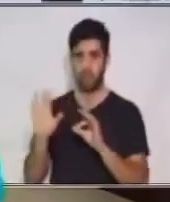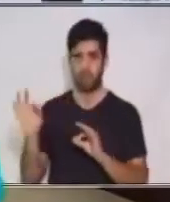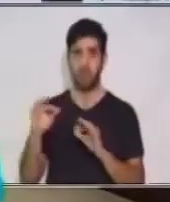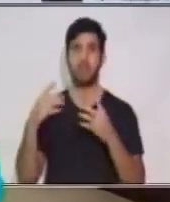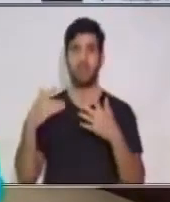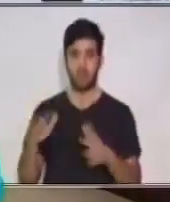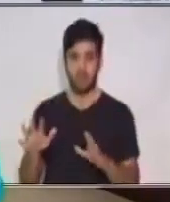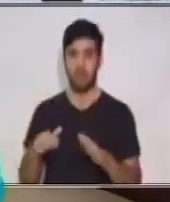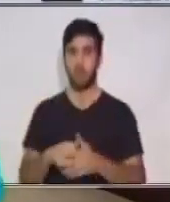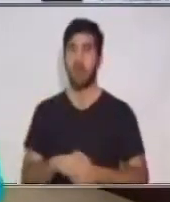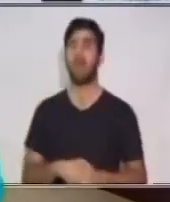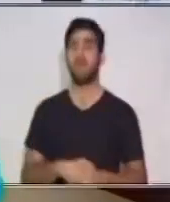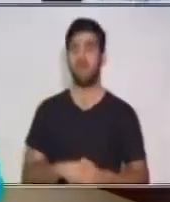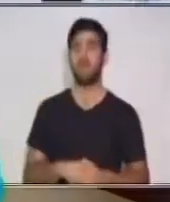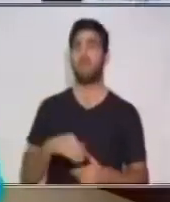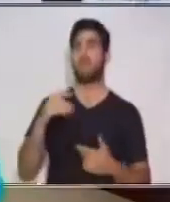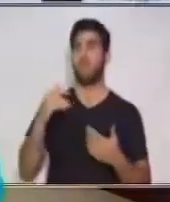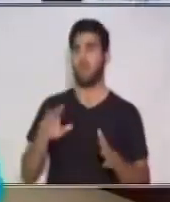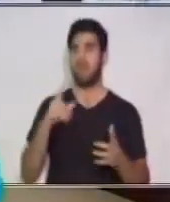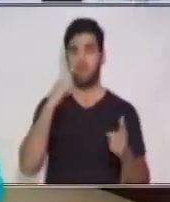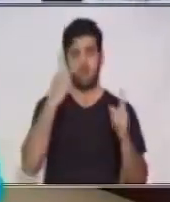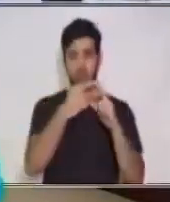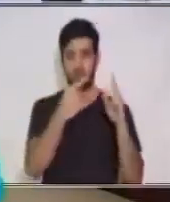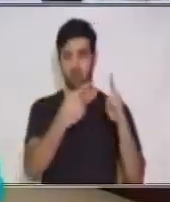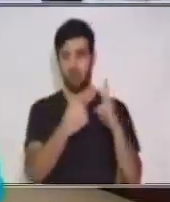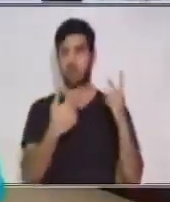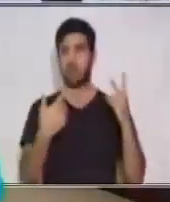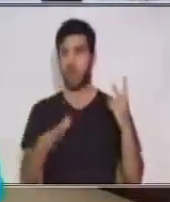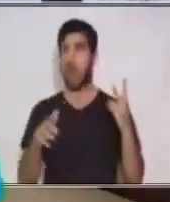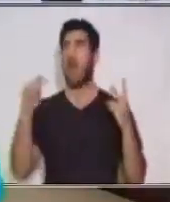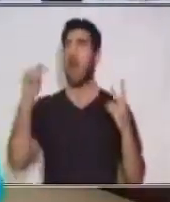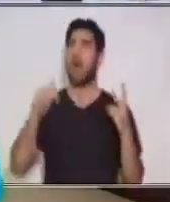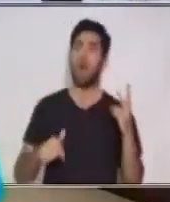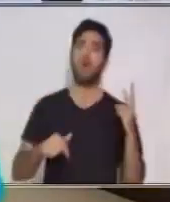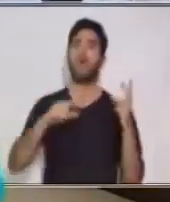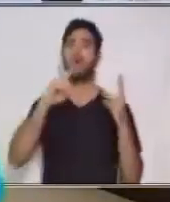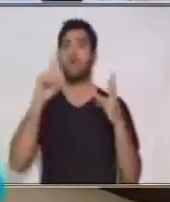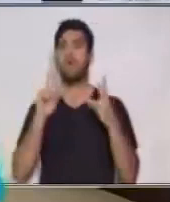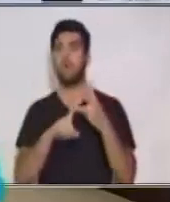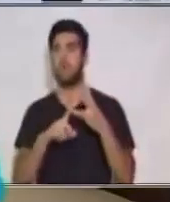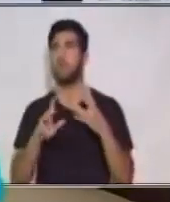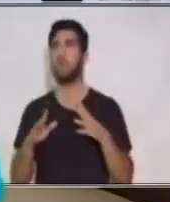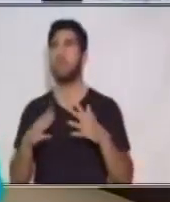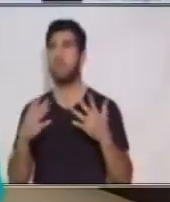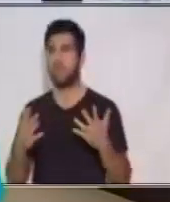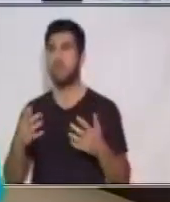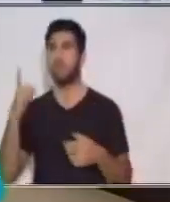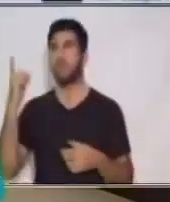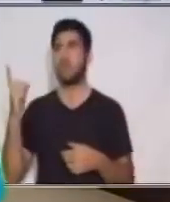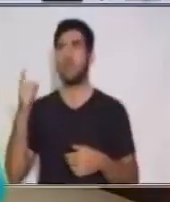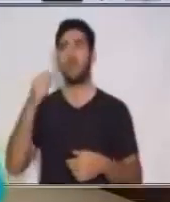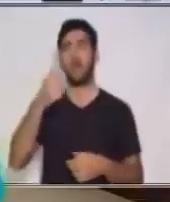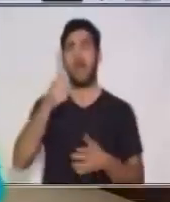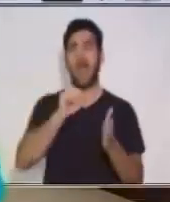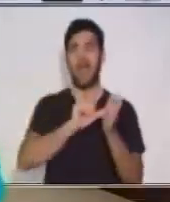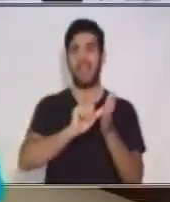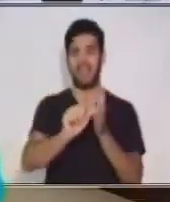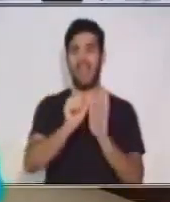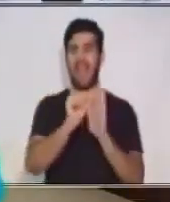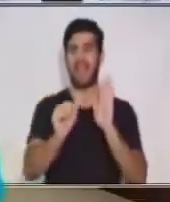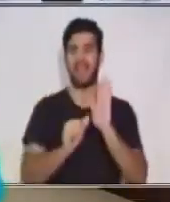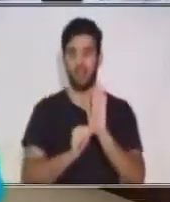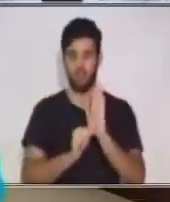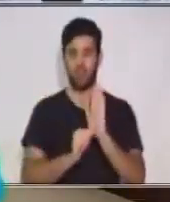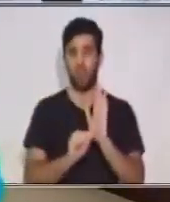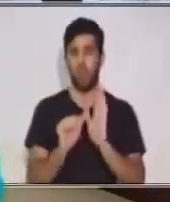del adverbio, la clasificación semántica del pronombre. Ahora nos vamos a adentrar a la clasificación semántica del